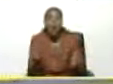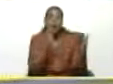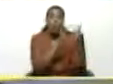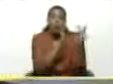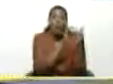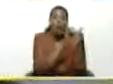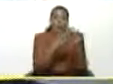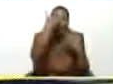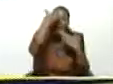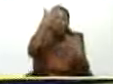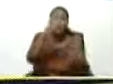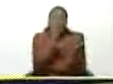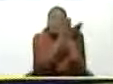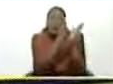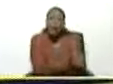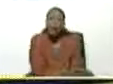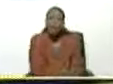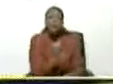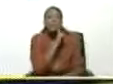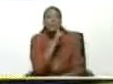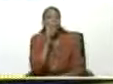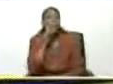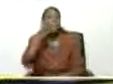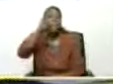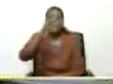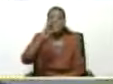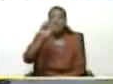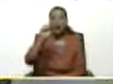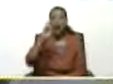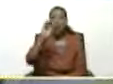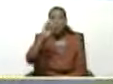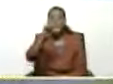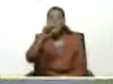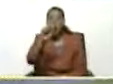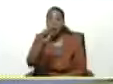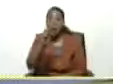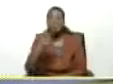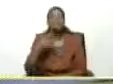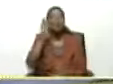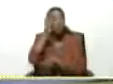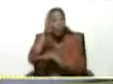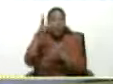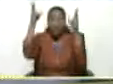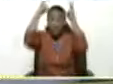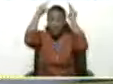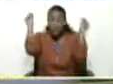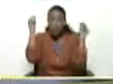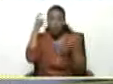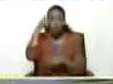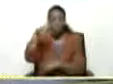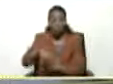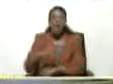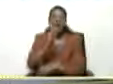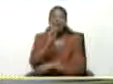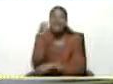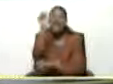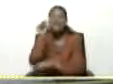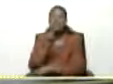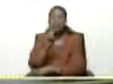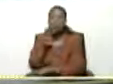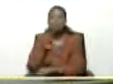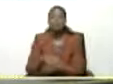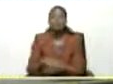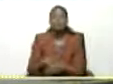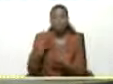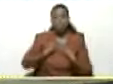Dame tu saludo Paula Paola Velázquez Paola futur te una enfermería este año Dios mediante tú eres De dónde